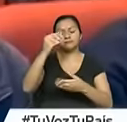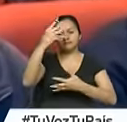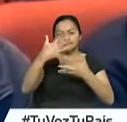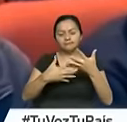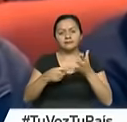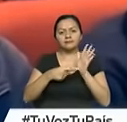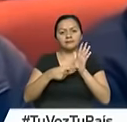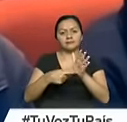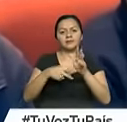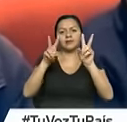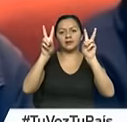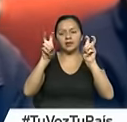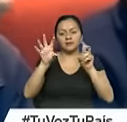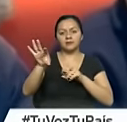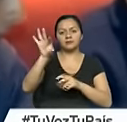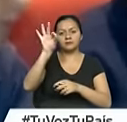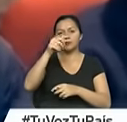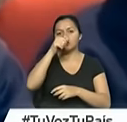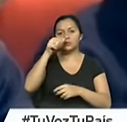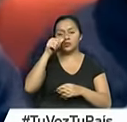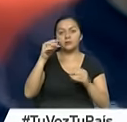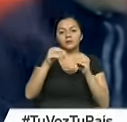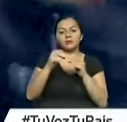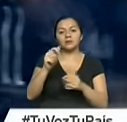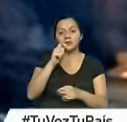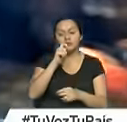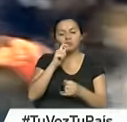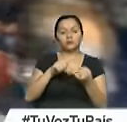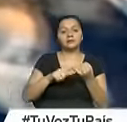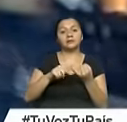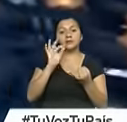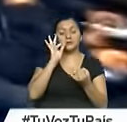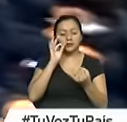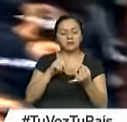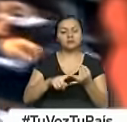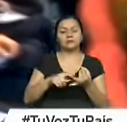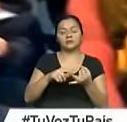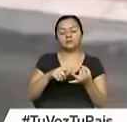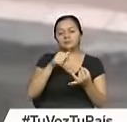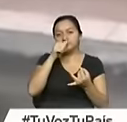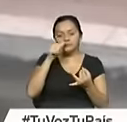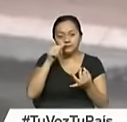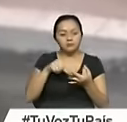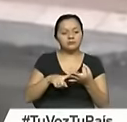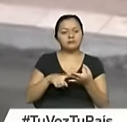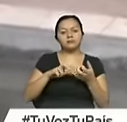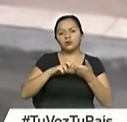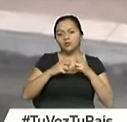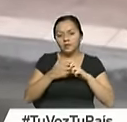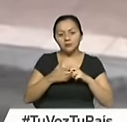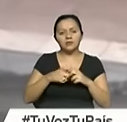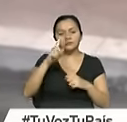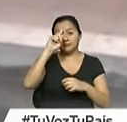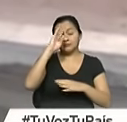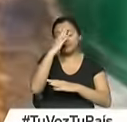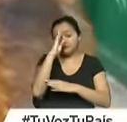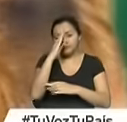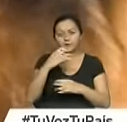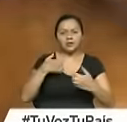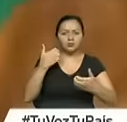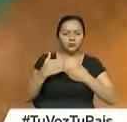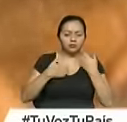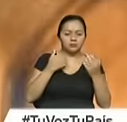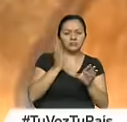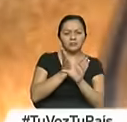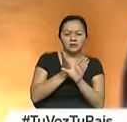conocimientos en temas como tipo de drogas como alcohol, cigarrillos, alcaloides, secuelas, trastornos físicos, emocionales